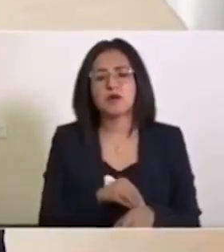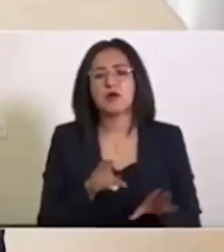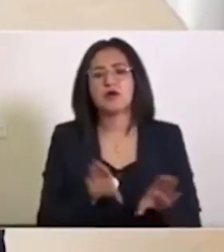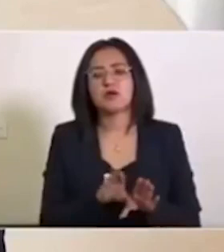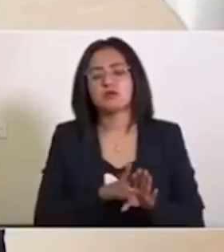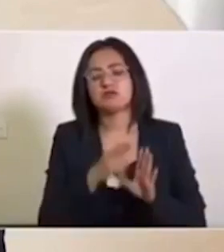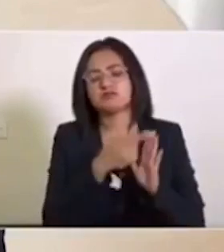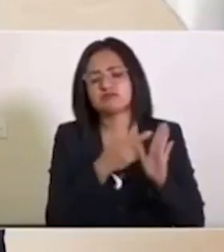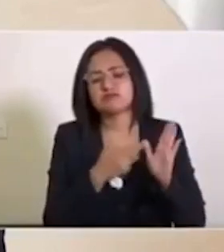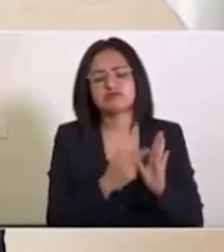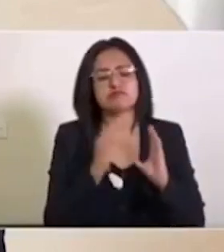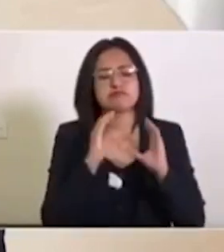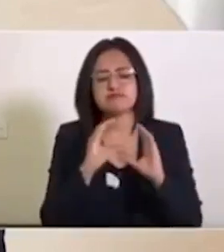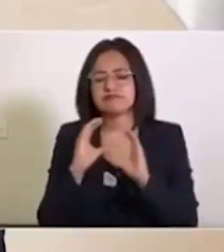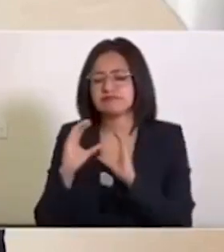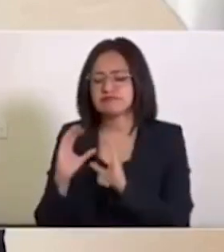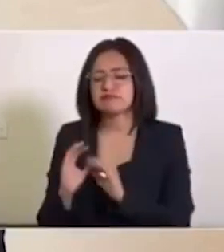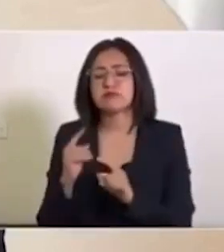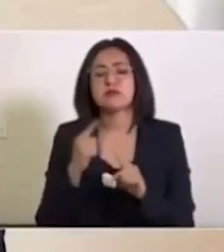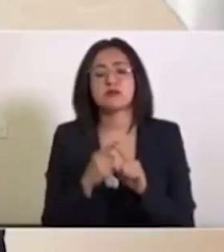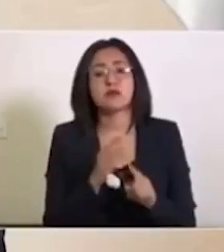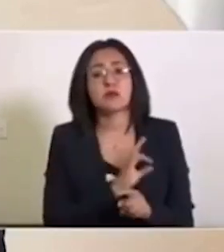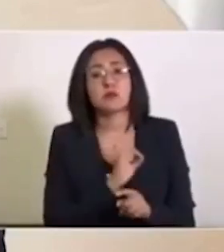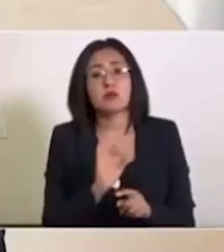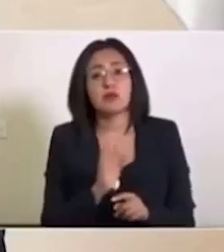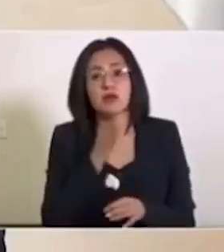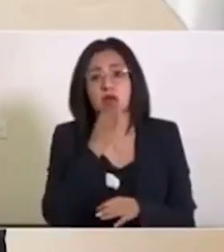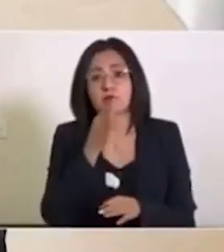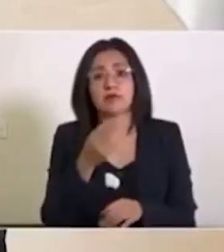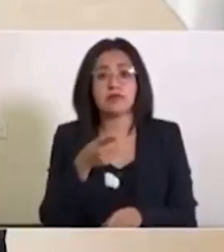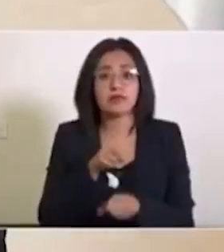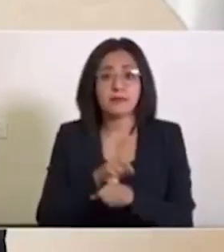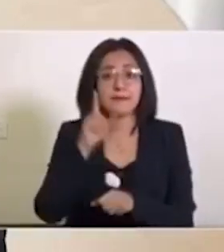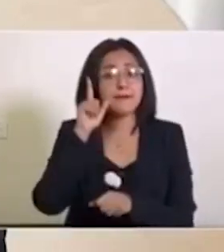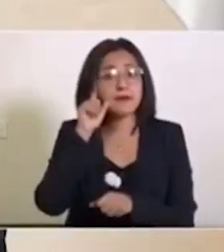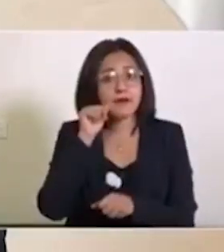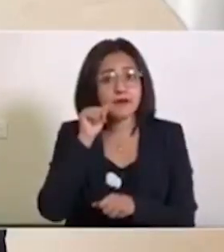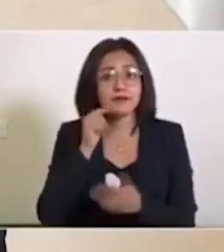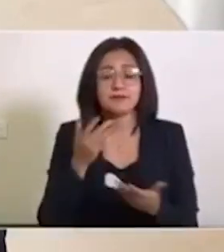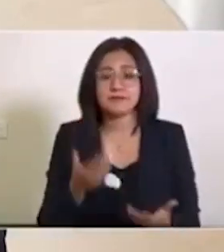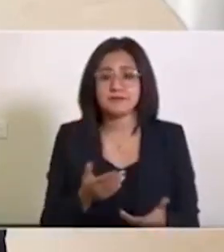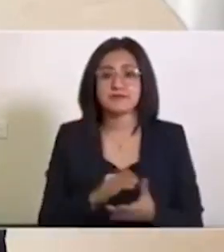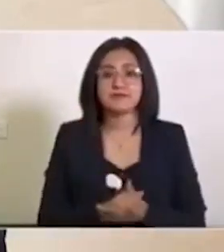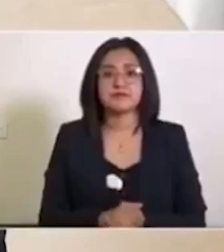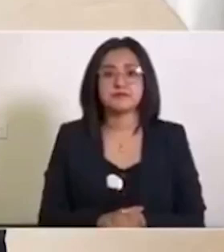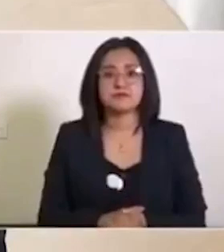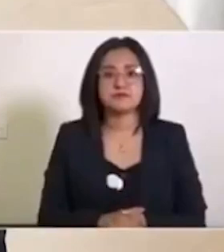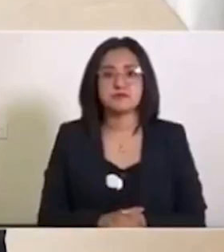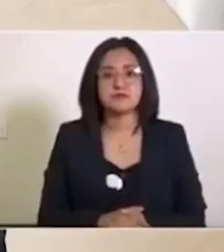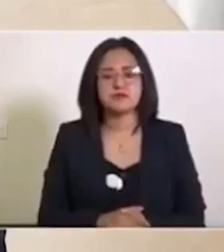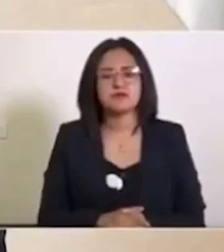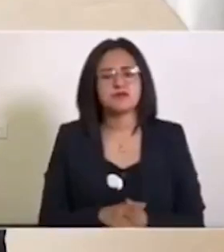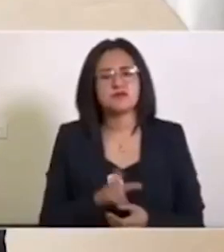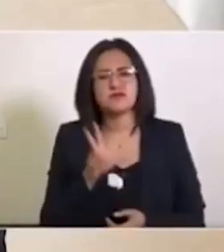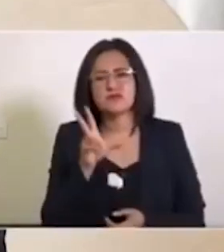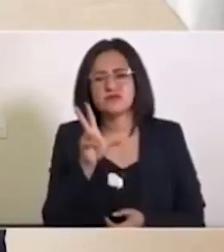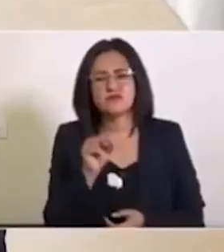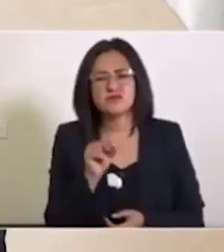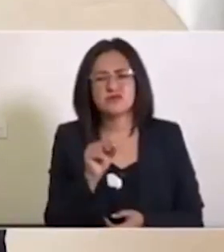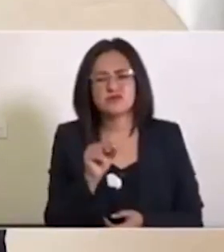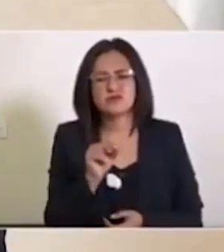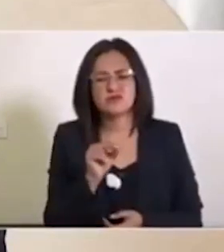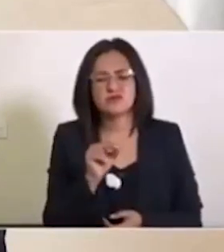previsión qué podríamos anunciar mañana no quiero